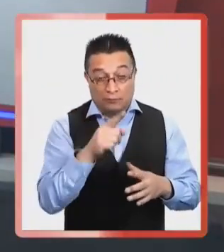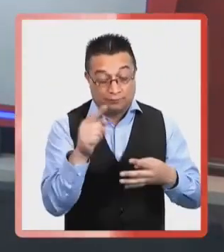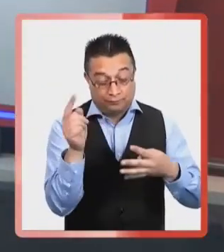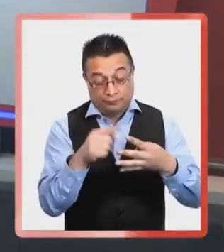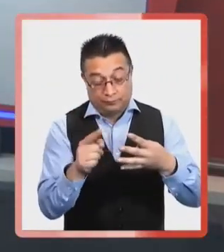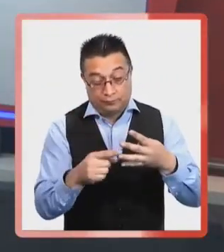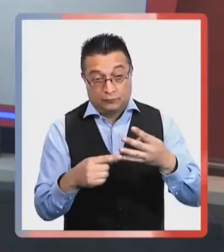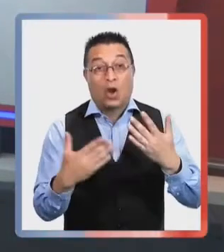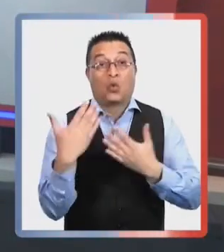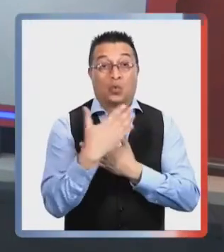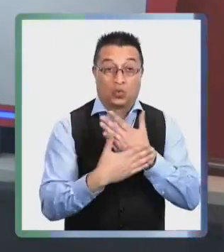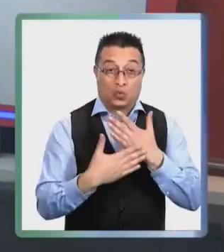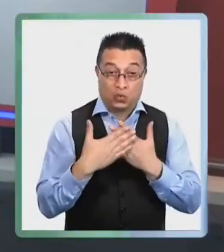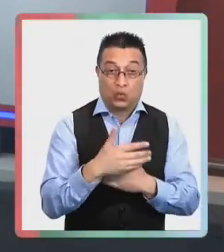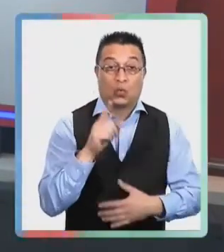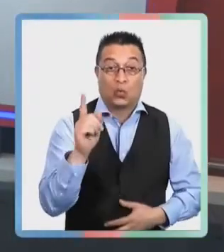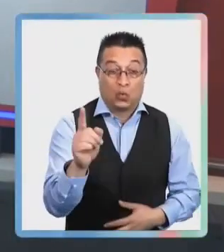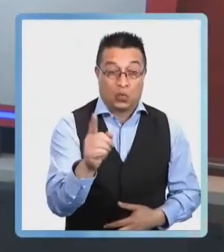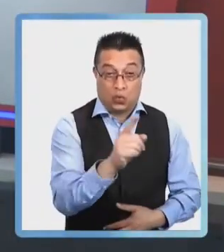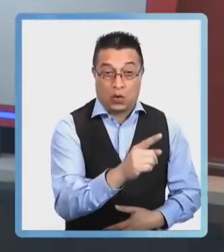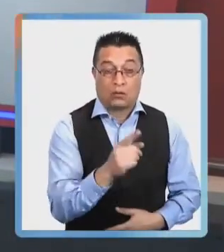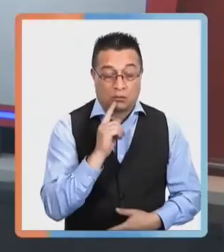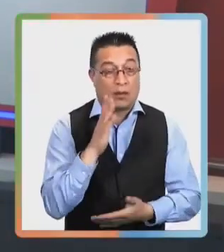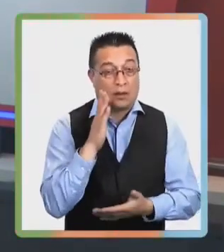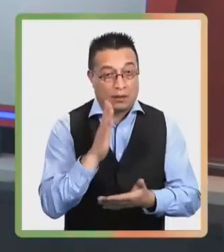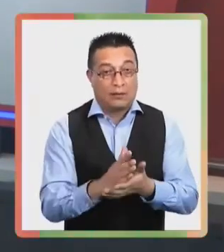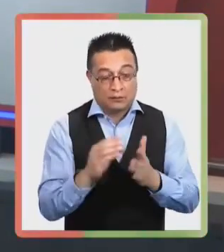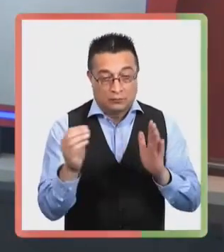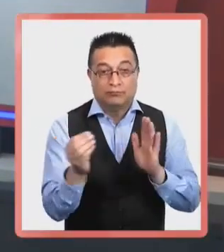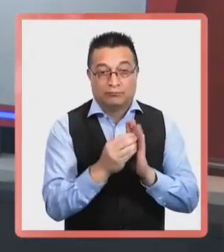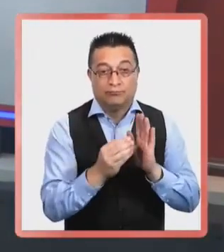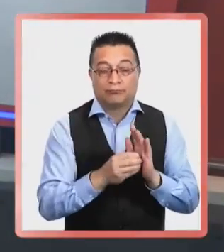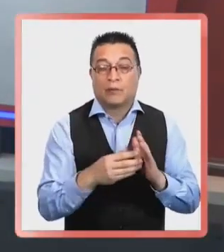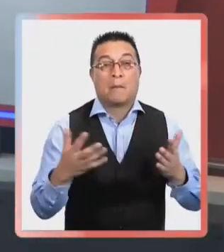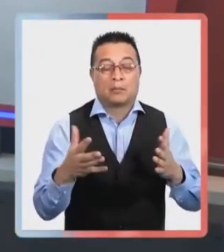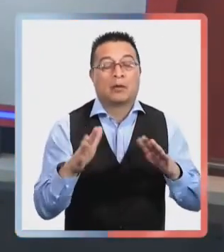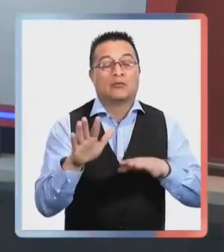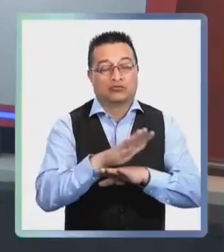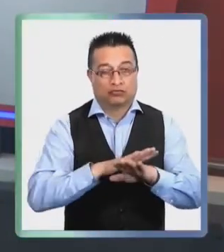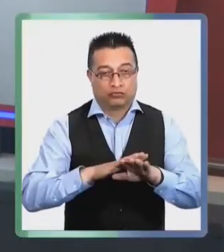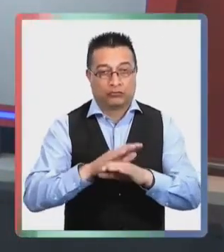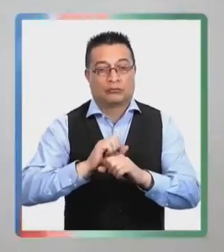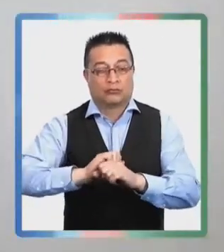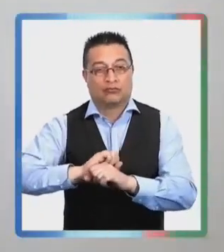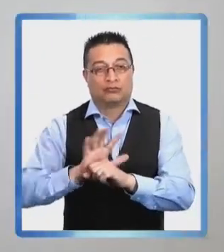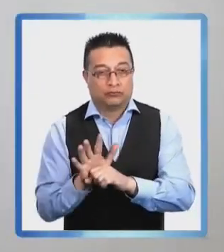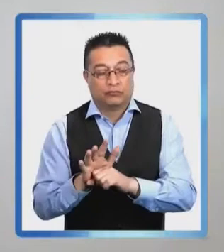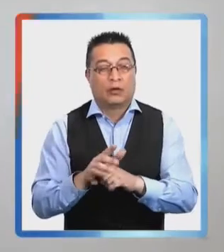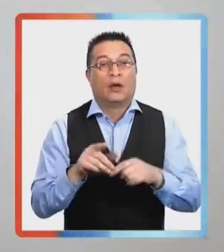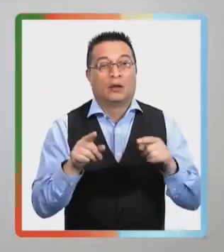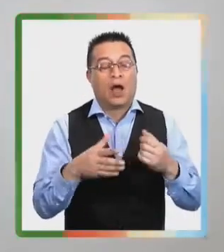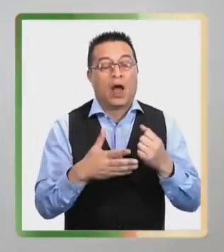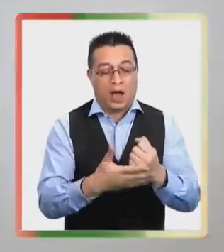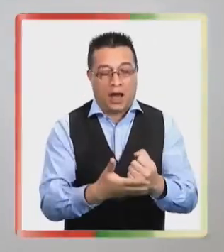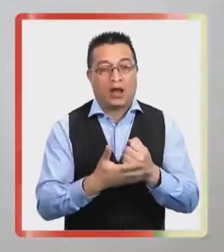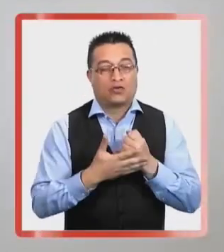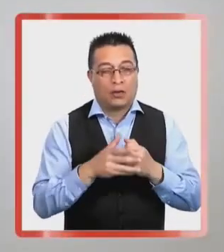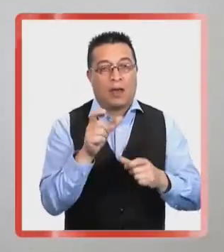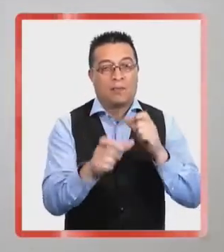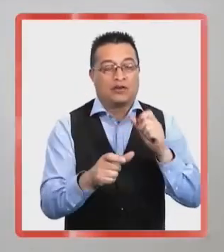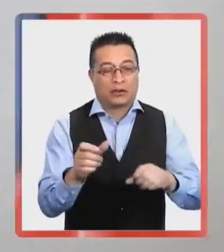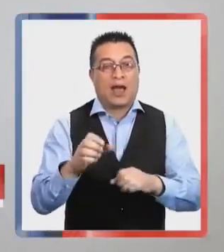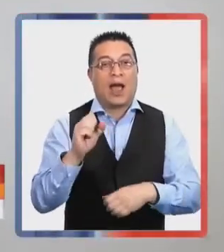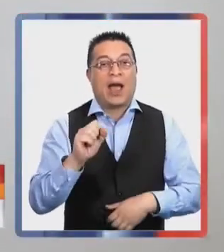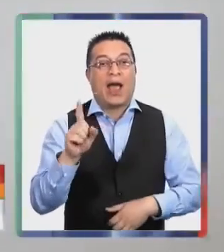Ahora es importante destacar que las medidas de autocuidado que se establecieron para tratar el